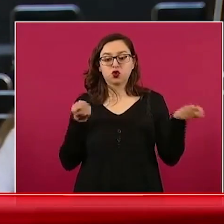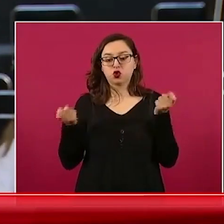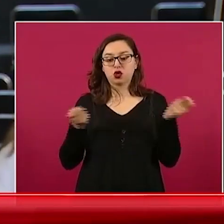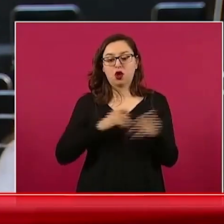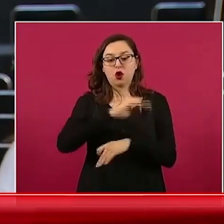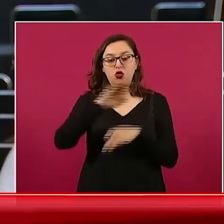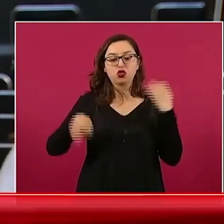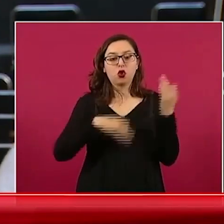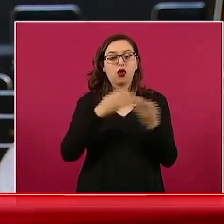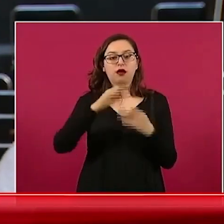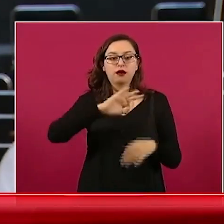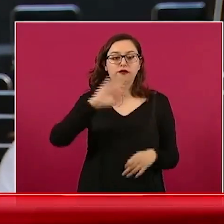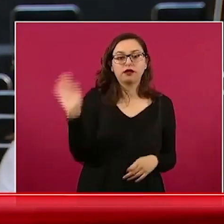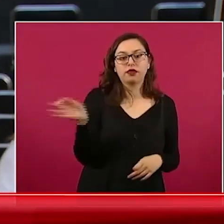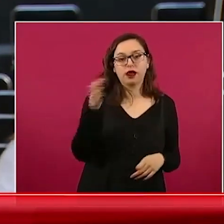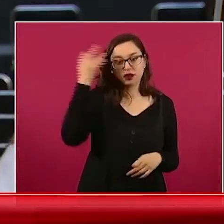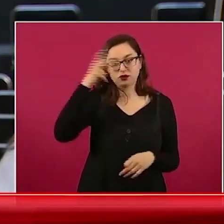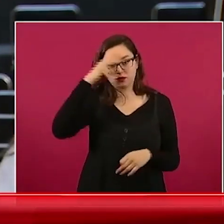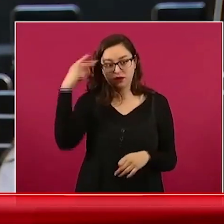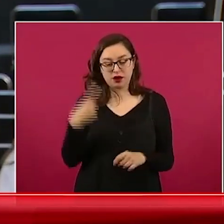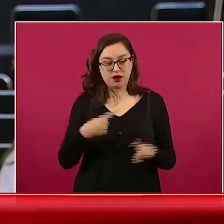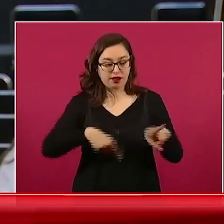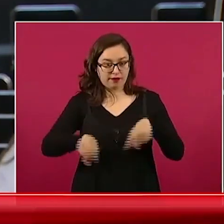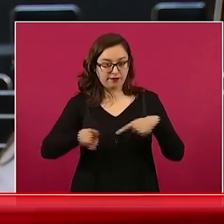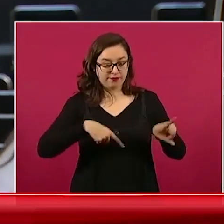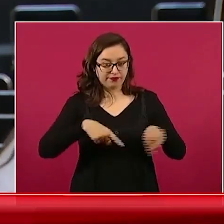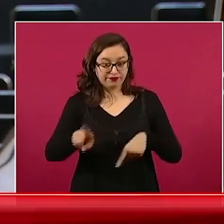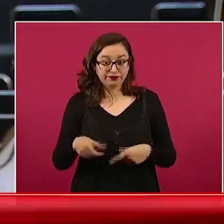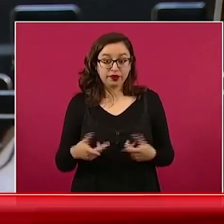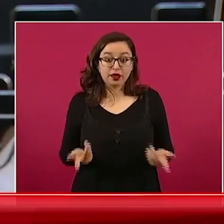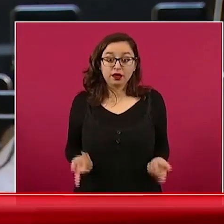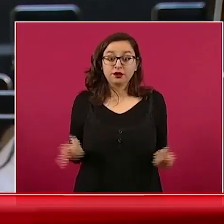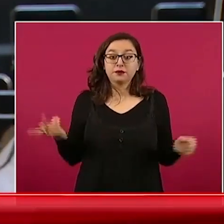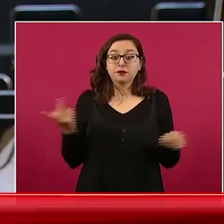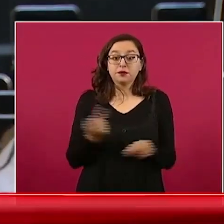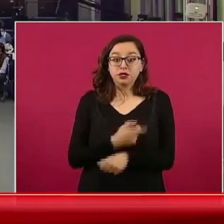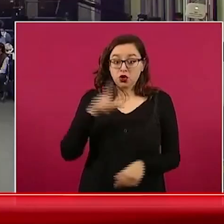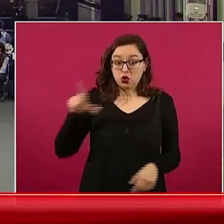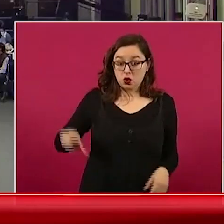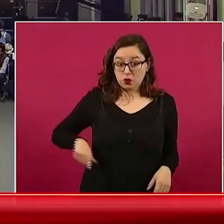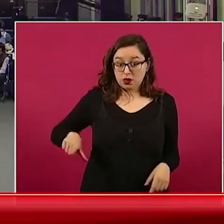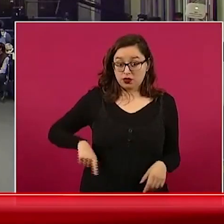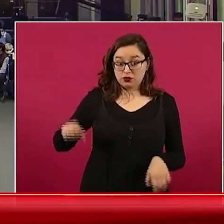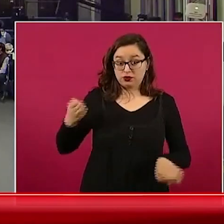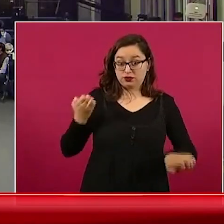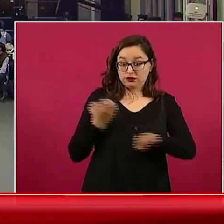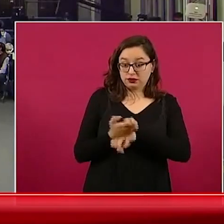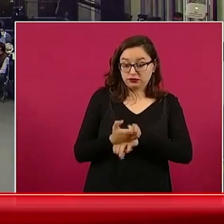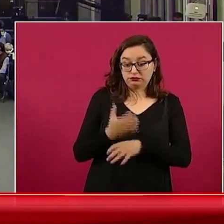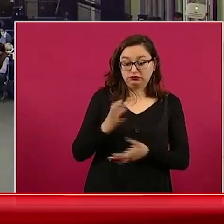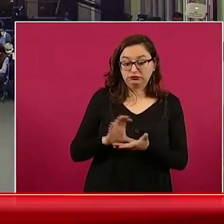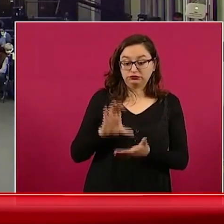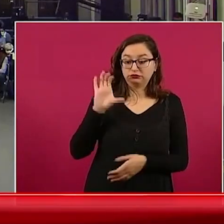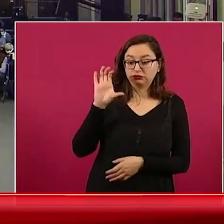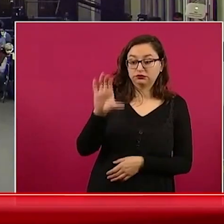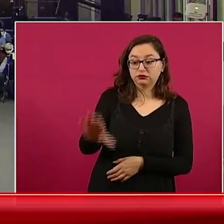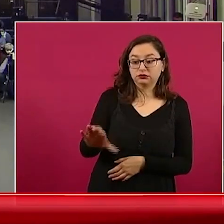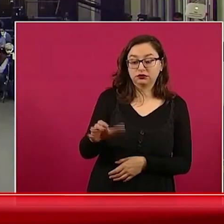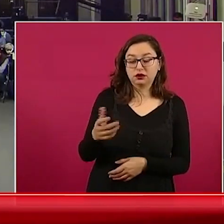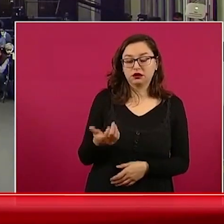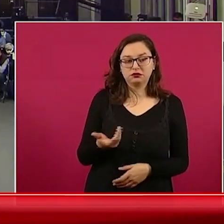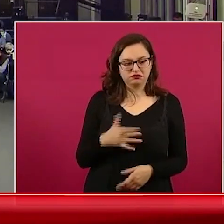de Fútbol. Y por si fuera poco, señor presidente, cuando un gobierno estatal no les da el suficiente dinero, según su